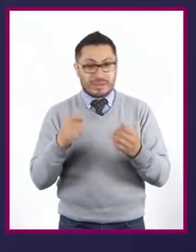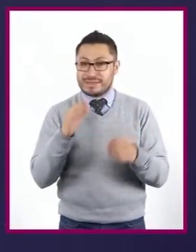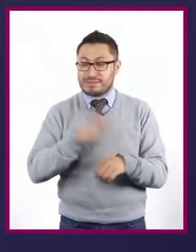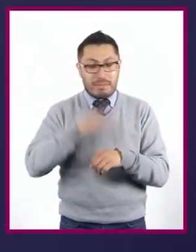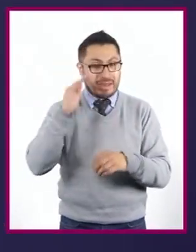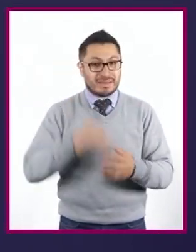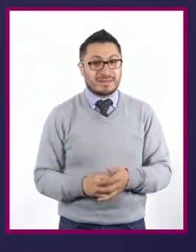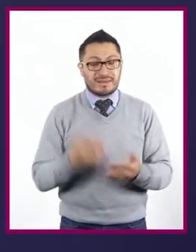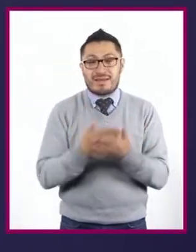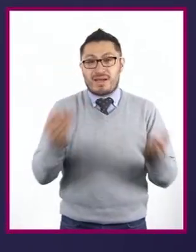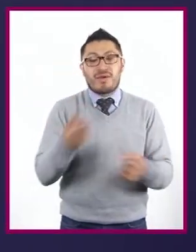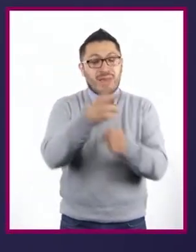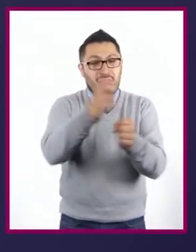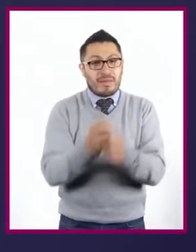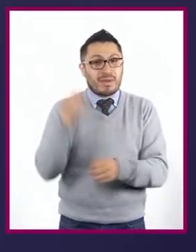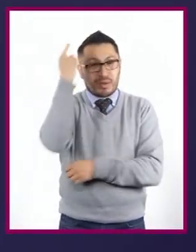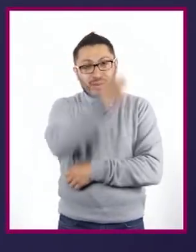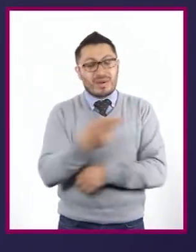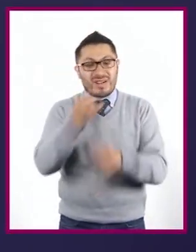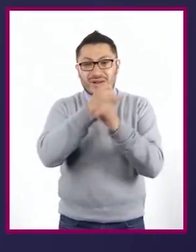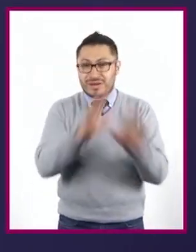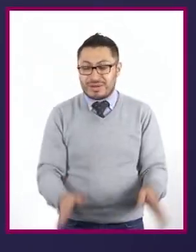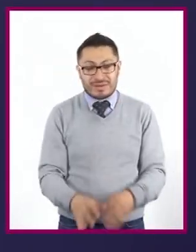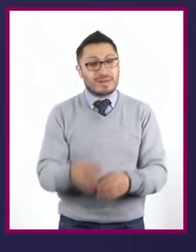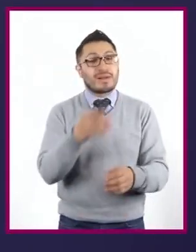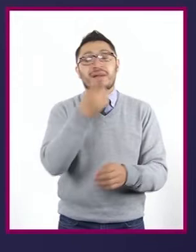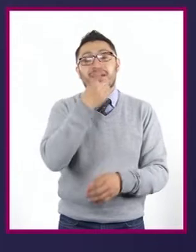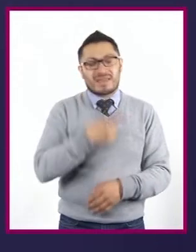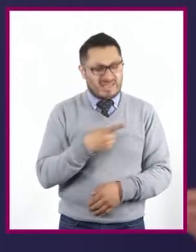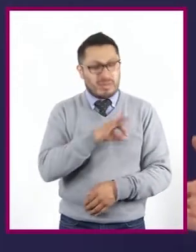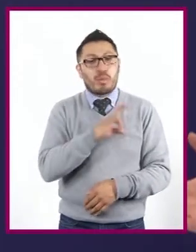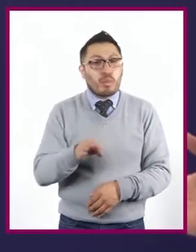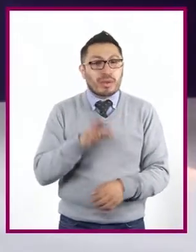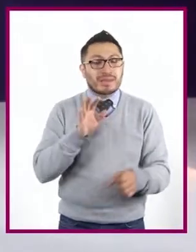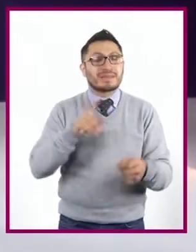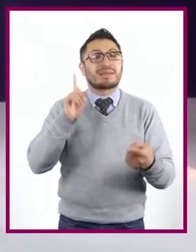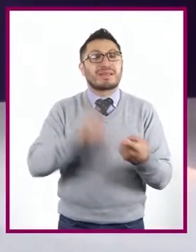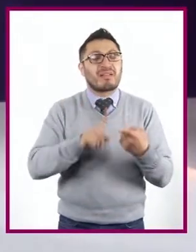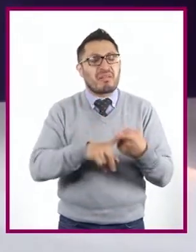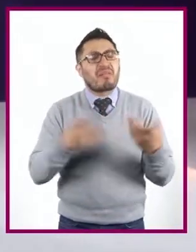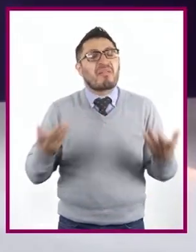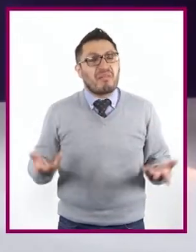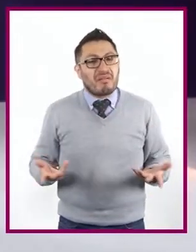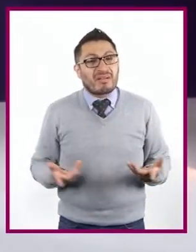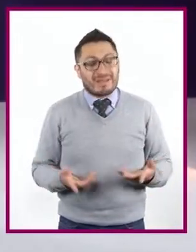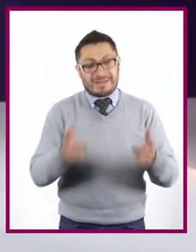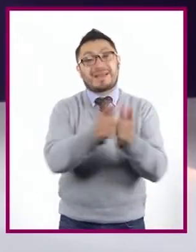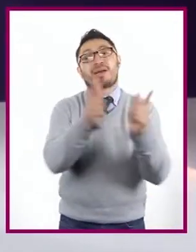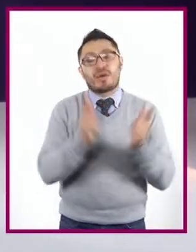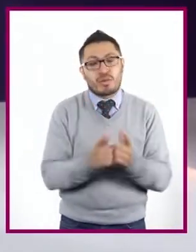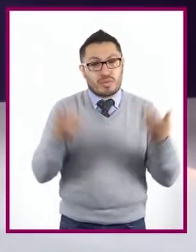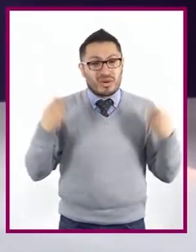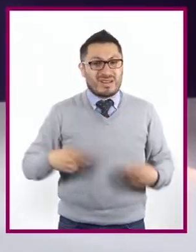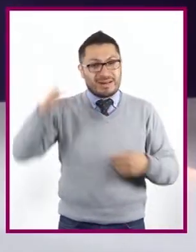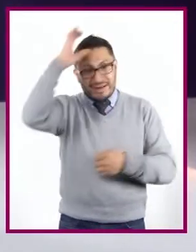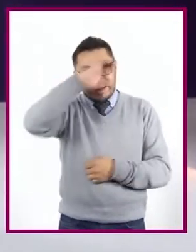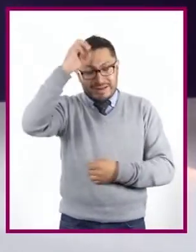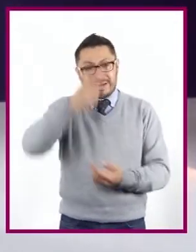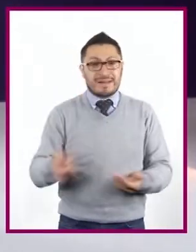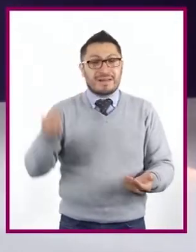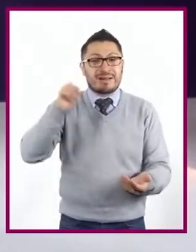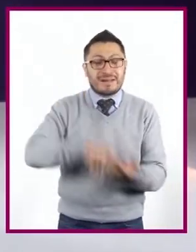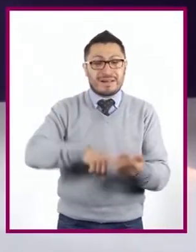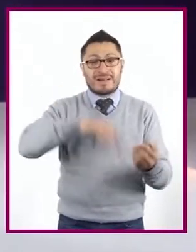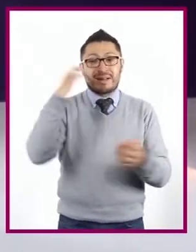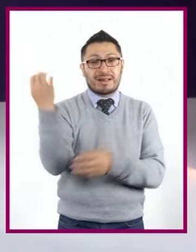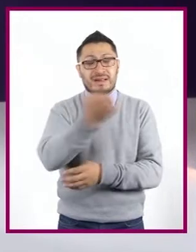Ahora te invito a revisar la nota. ¿Me puedes decir de quién habla? Claro, hablan de un grupo de científicos de la Unidad